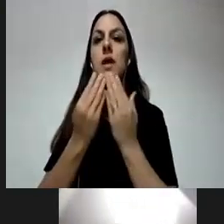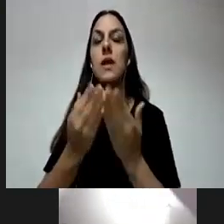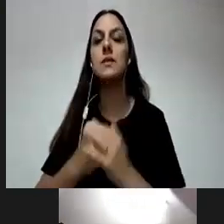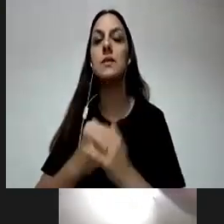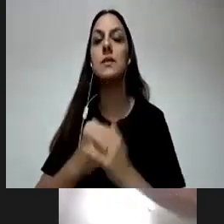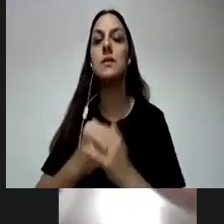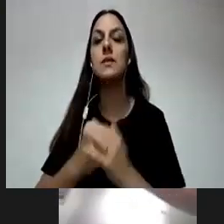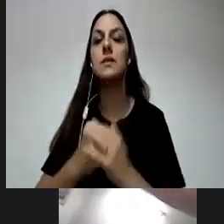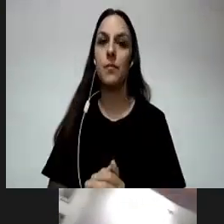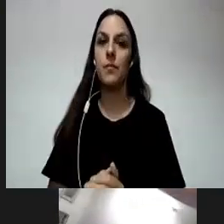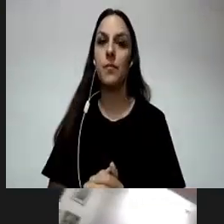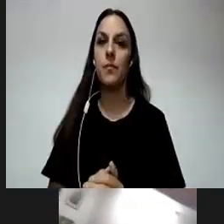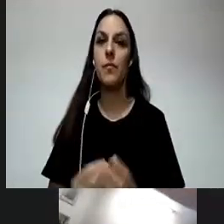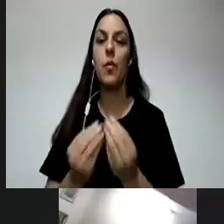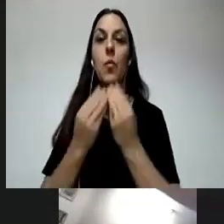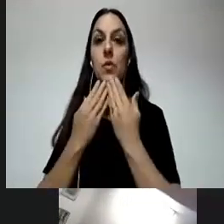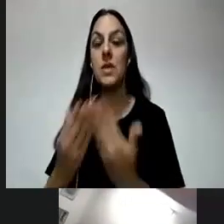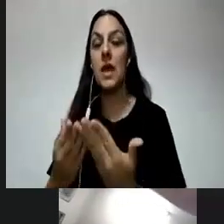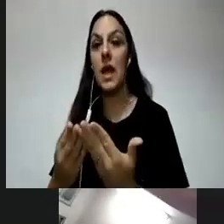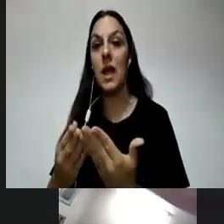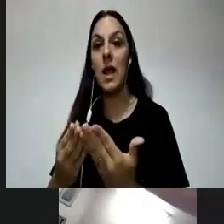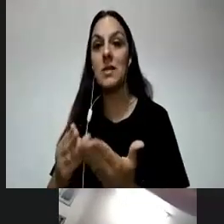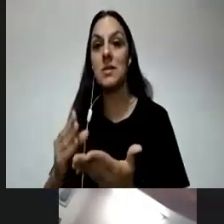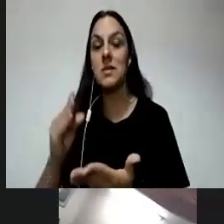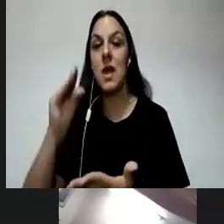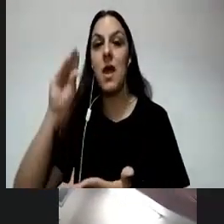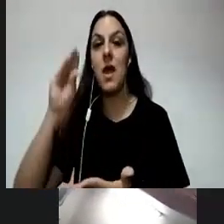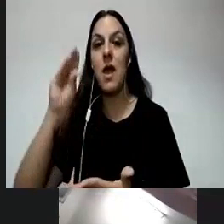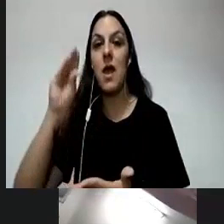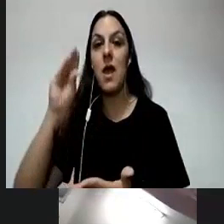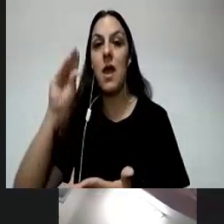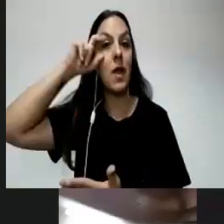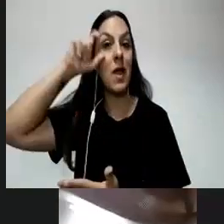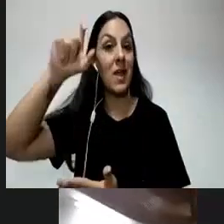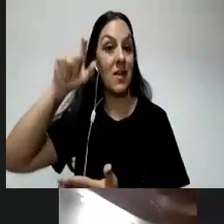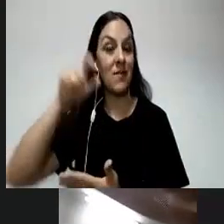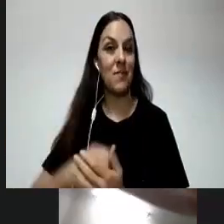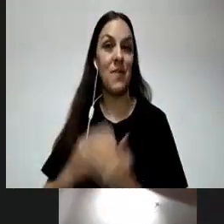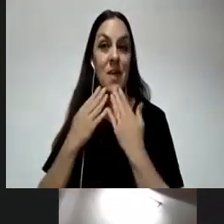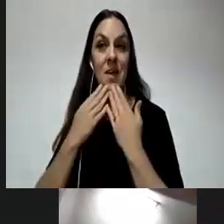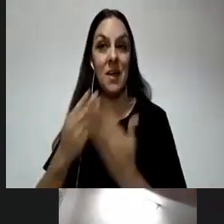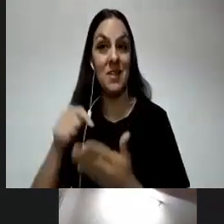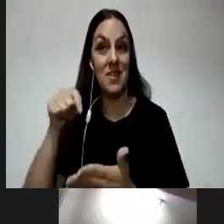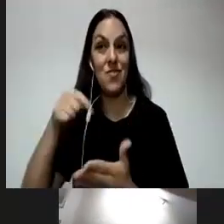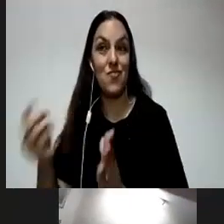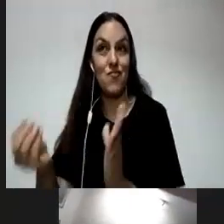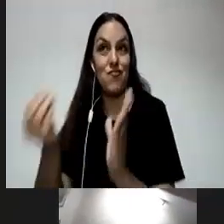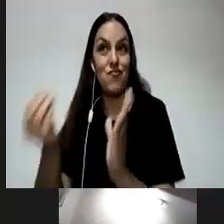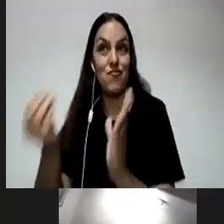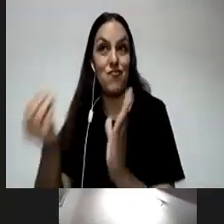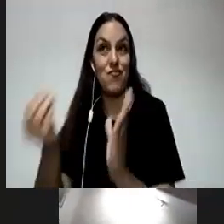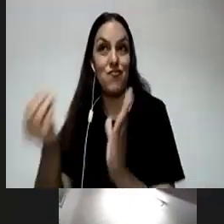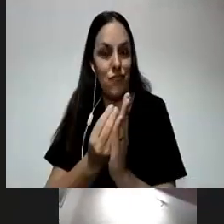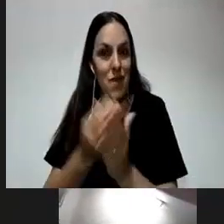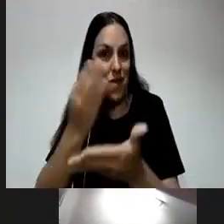Bueno, muchas gracias, doctor Burke, por su palabra y por estar hoy junto a nosotros y a toda